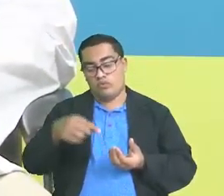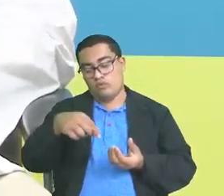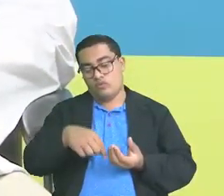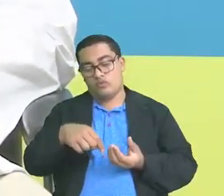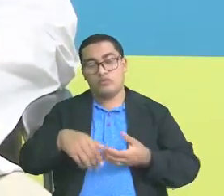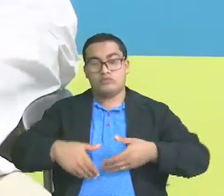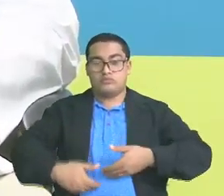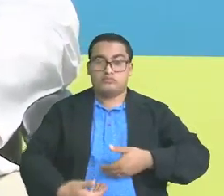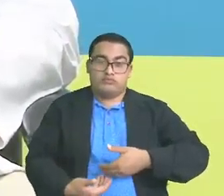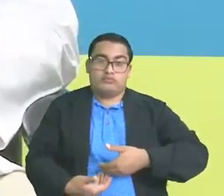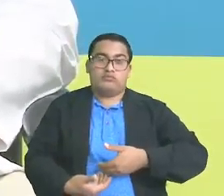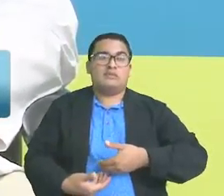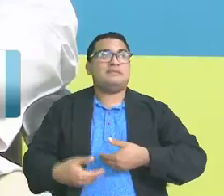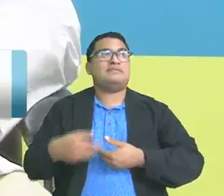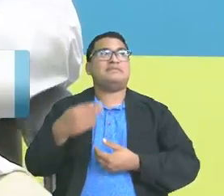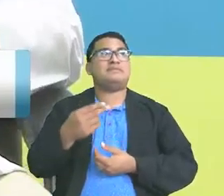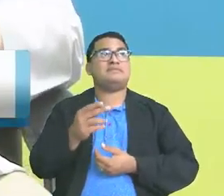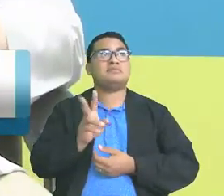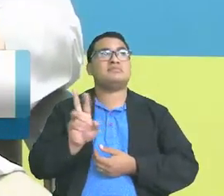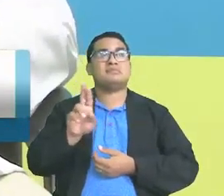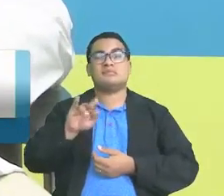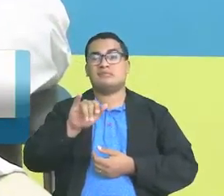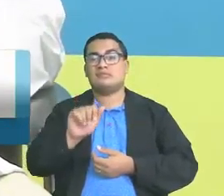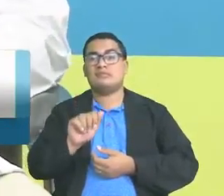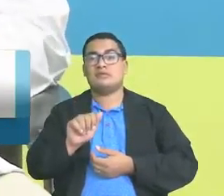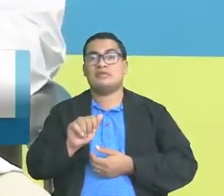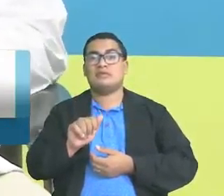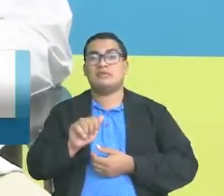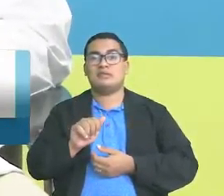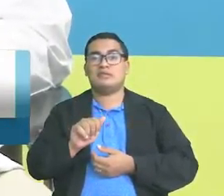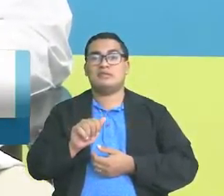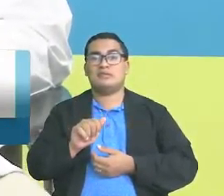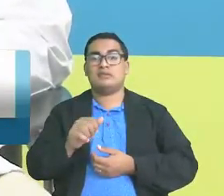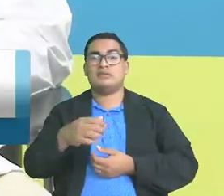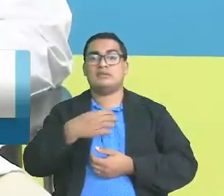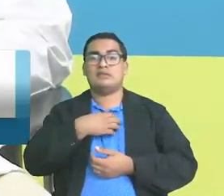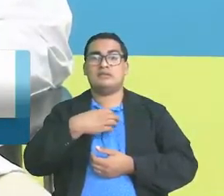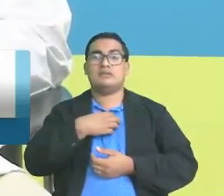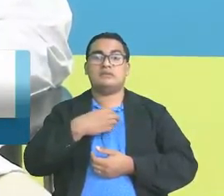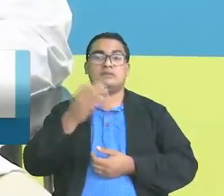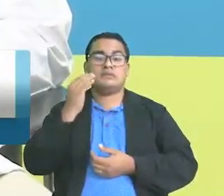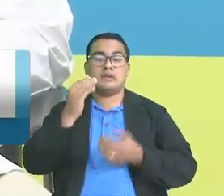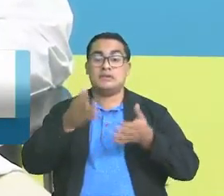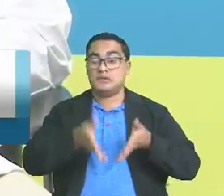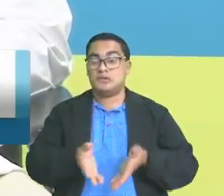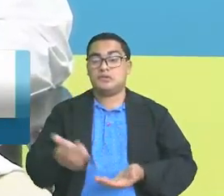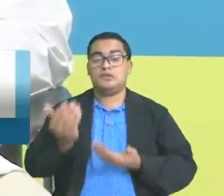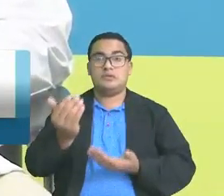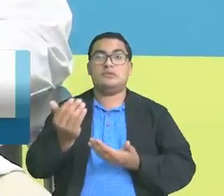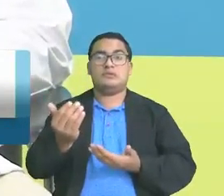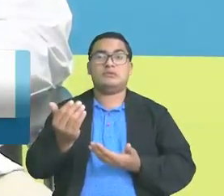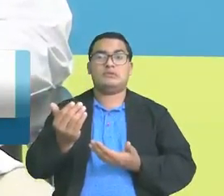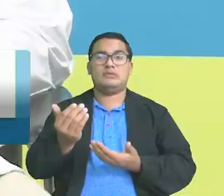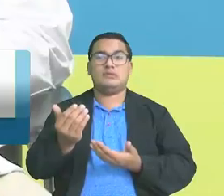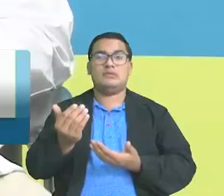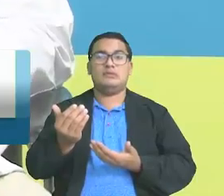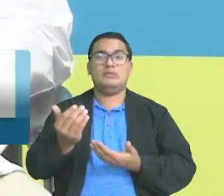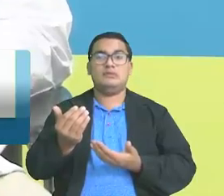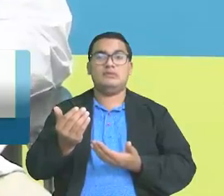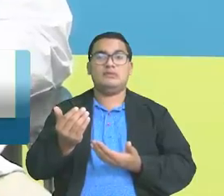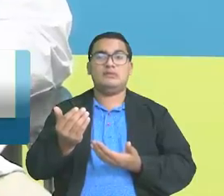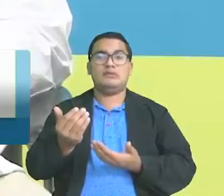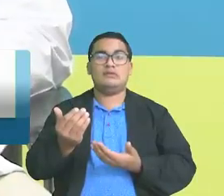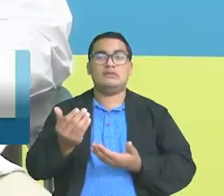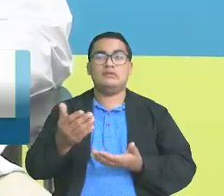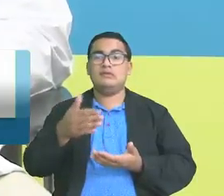abdomen. Y de allí inician a bajar dentro del útero de la madre y al nacer los testículos ya están en